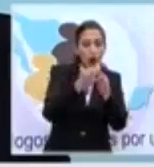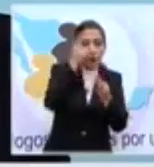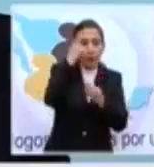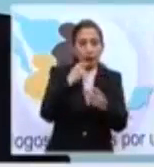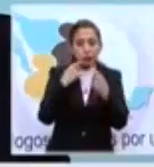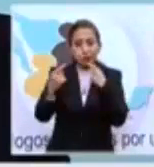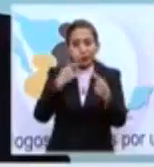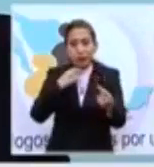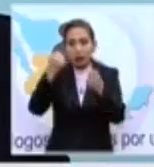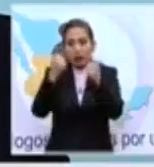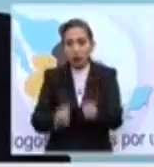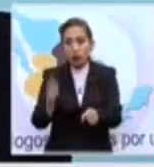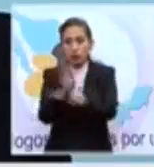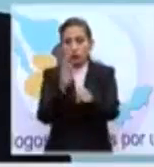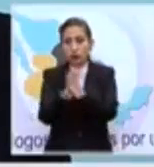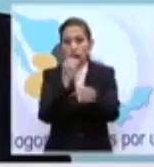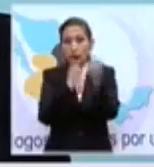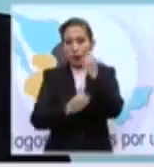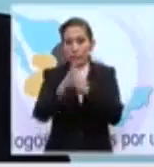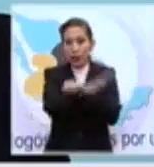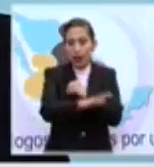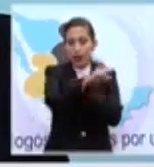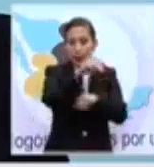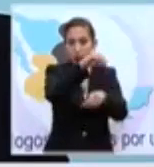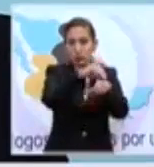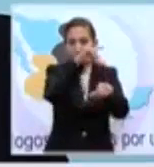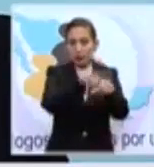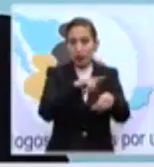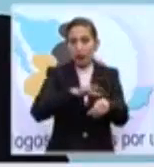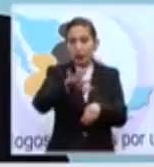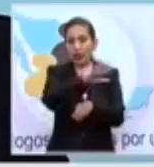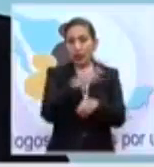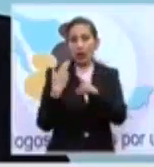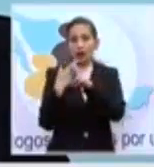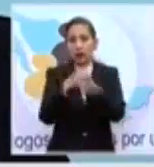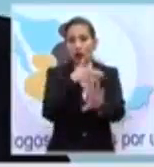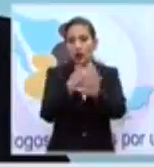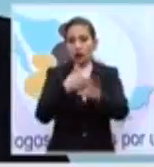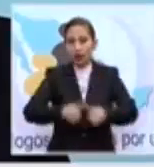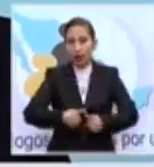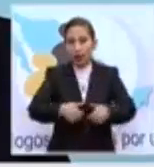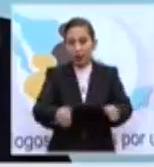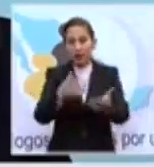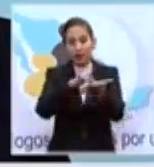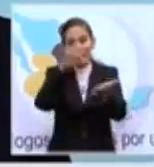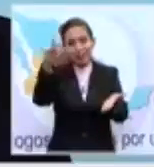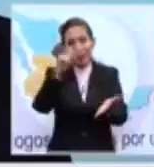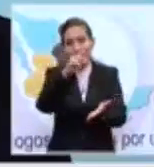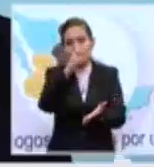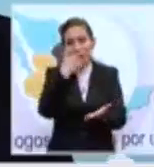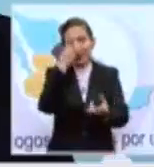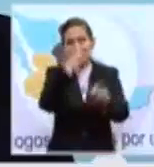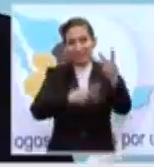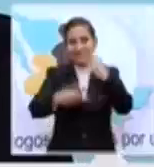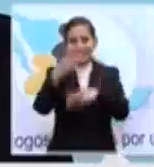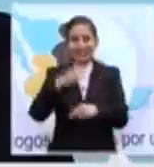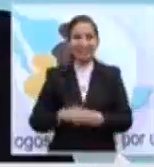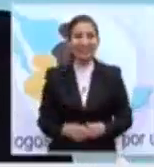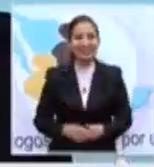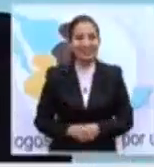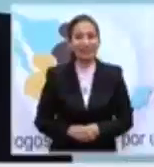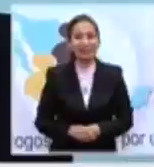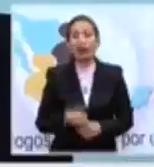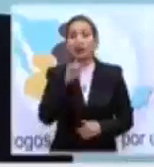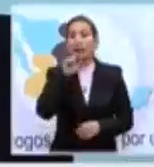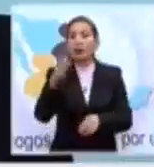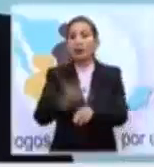la seguridad alimentaria y nutricional desde el ámbito municipal en el marco de la Cruzada Nacional contra el Hambre. Gracias, Mauricio, bienvenido.